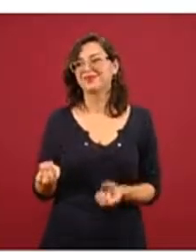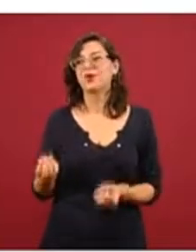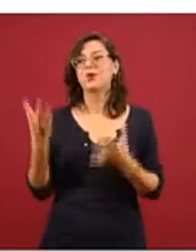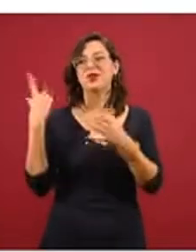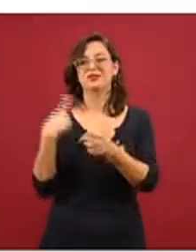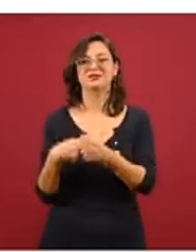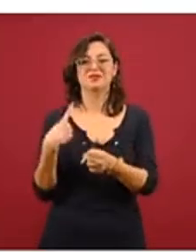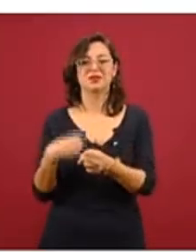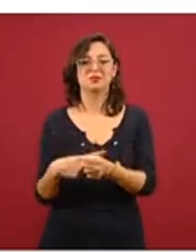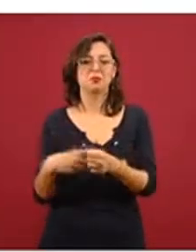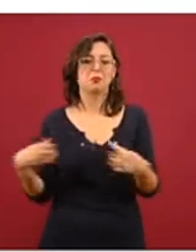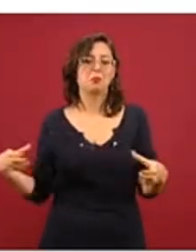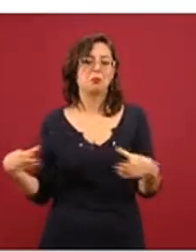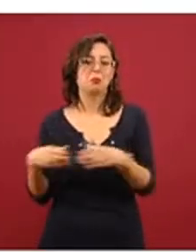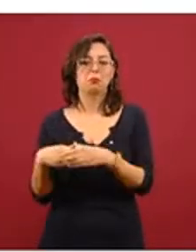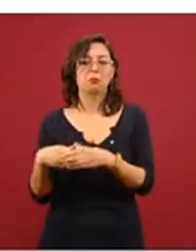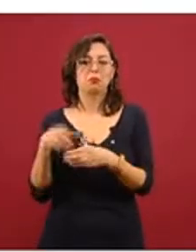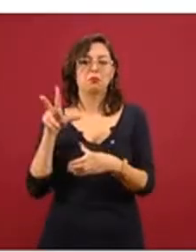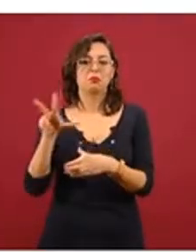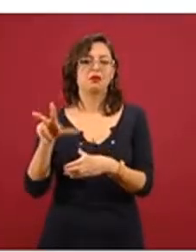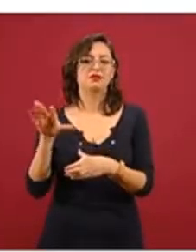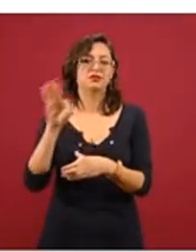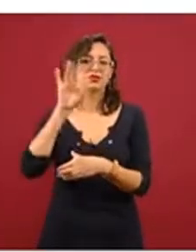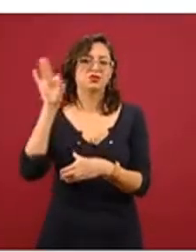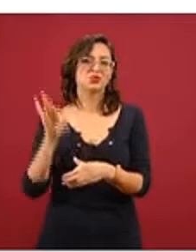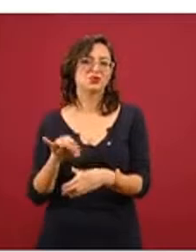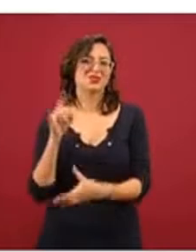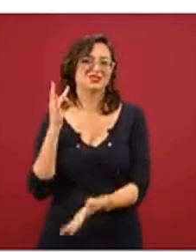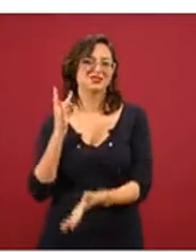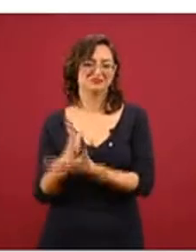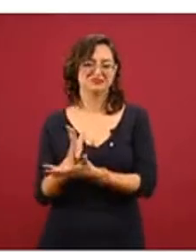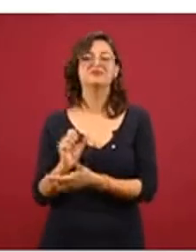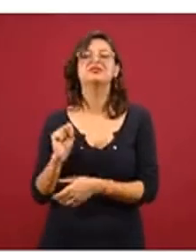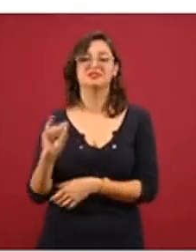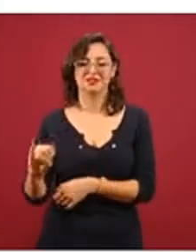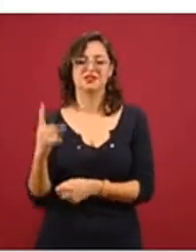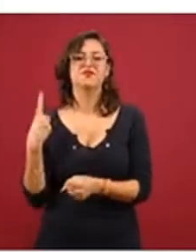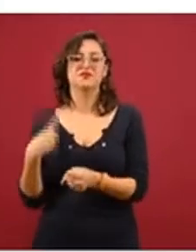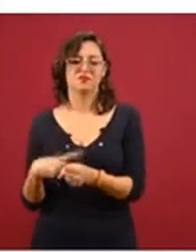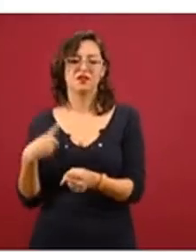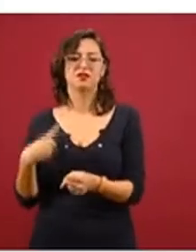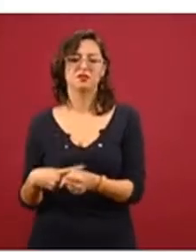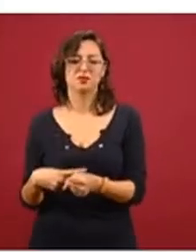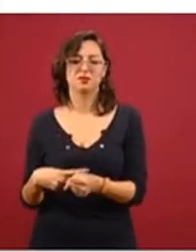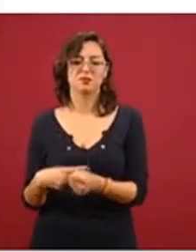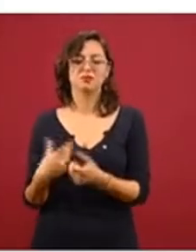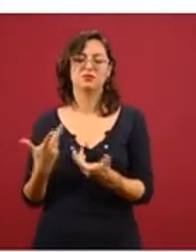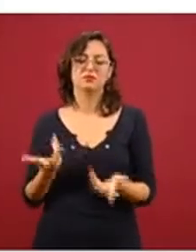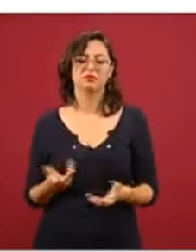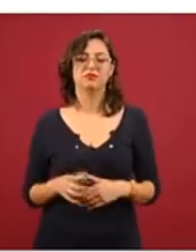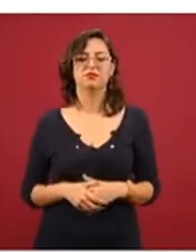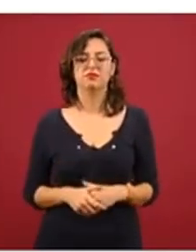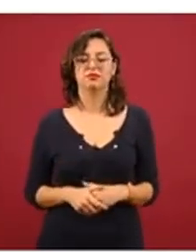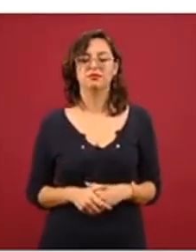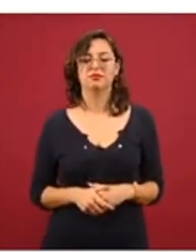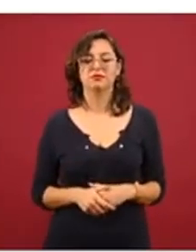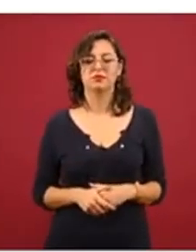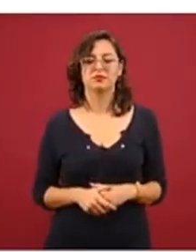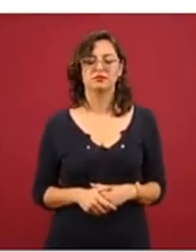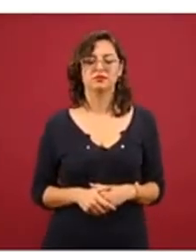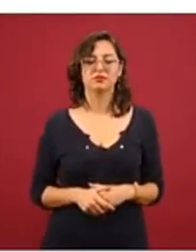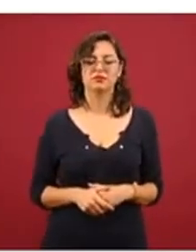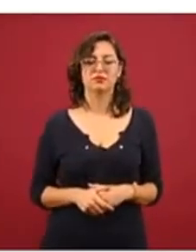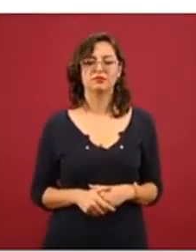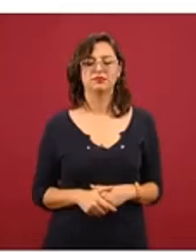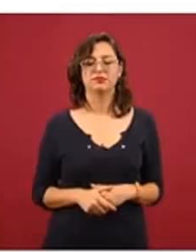es todavía mucho menor, 18%, solo 18% de este grupo salió positivo